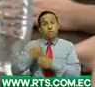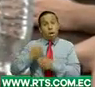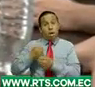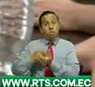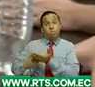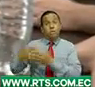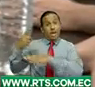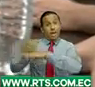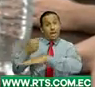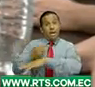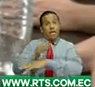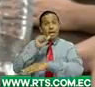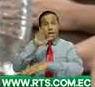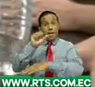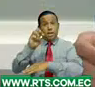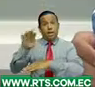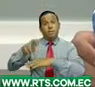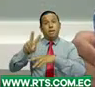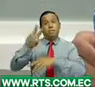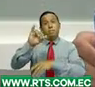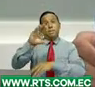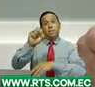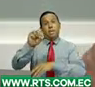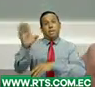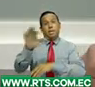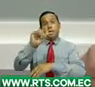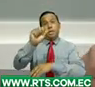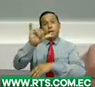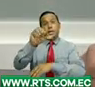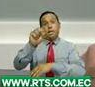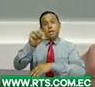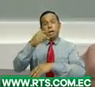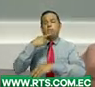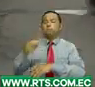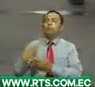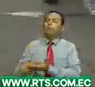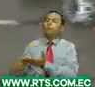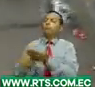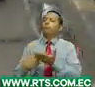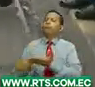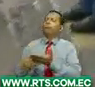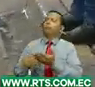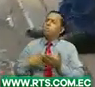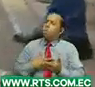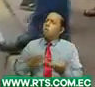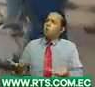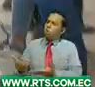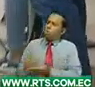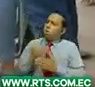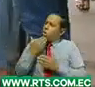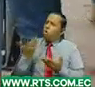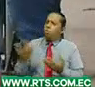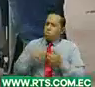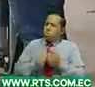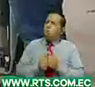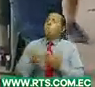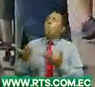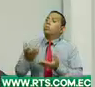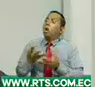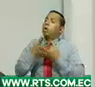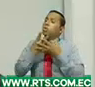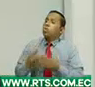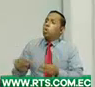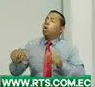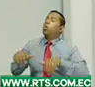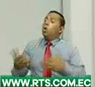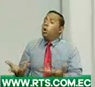la ATM, Vicente Tayano Basantes, se comprometió a solicitar un estudio técnico que determine la factibilidad. El